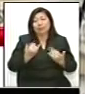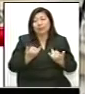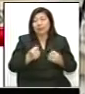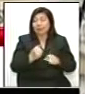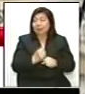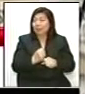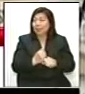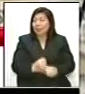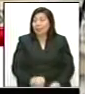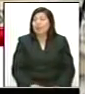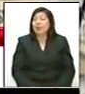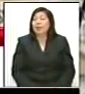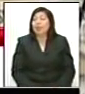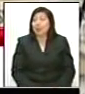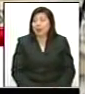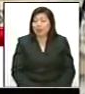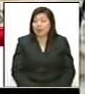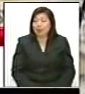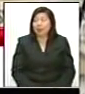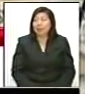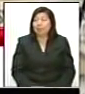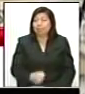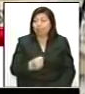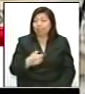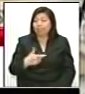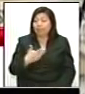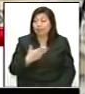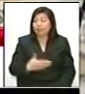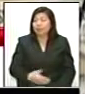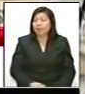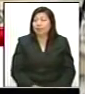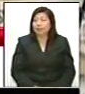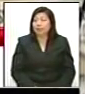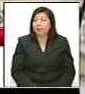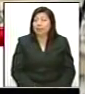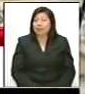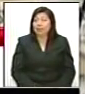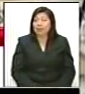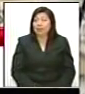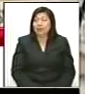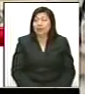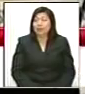labor eminentemente de inteligencia. Muchas gracias, señor presidente.